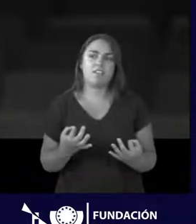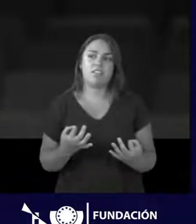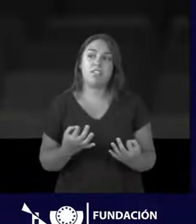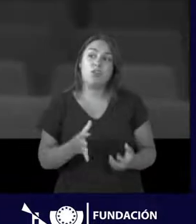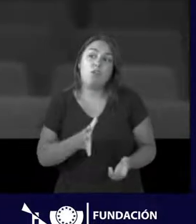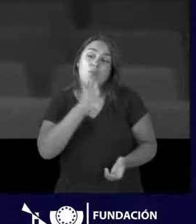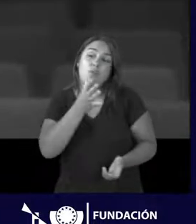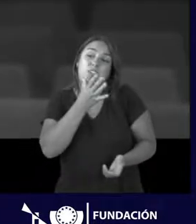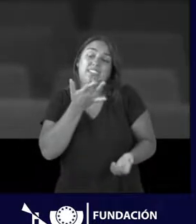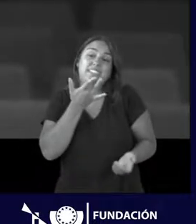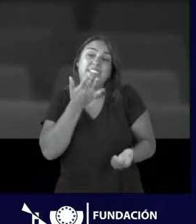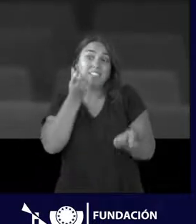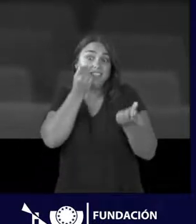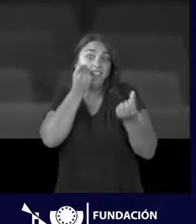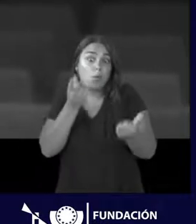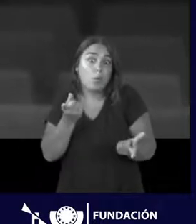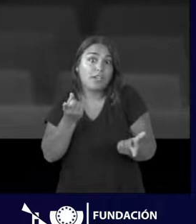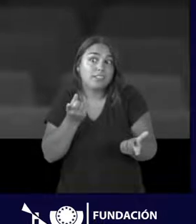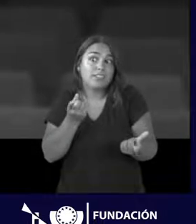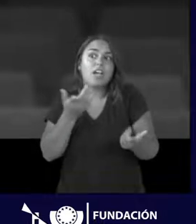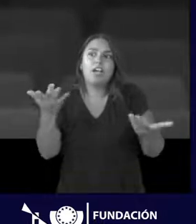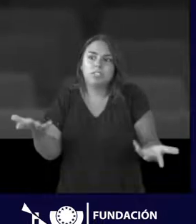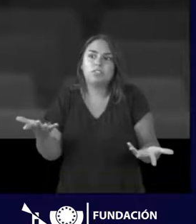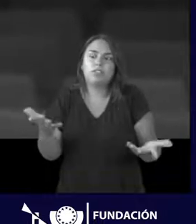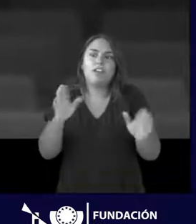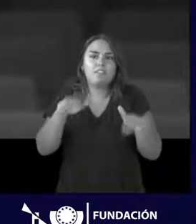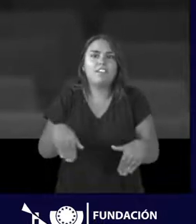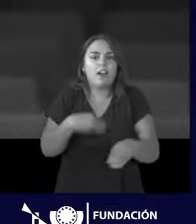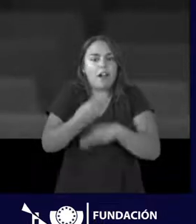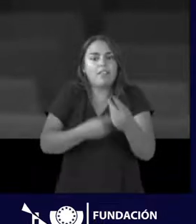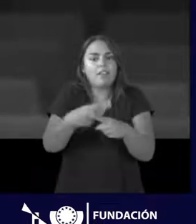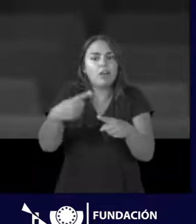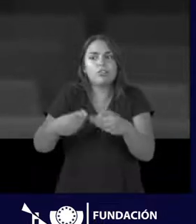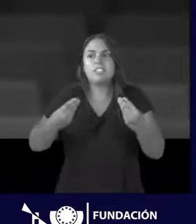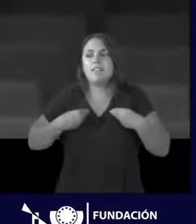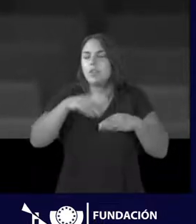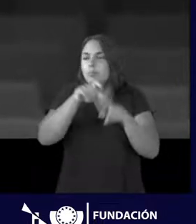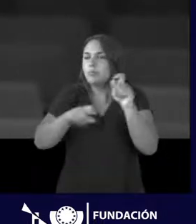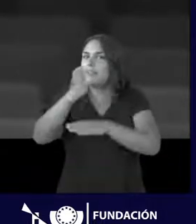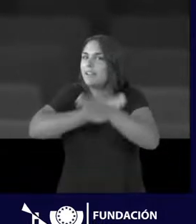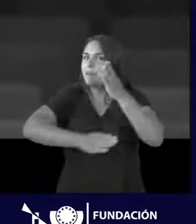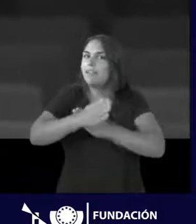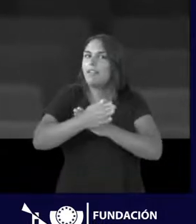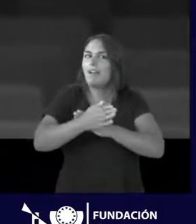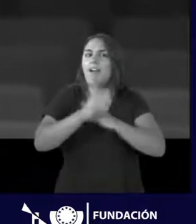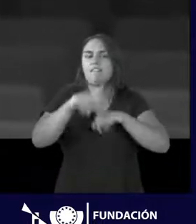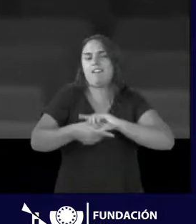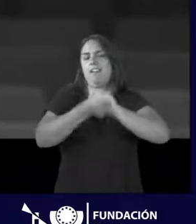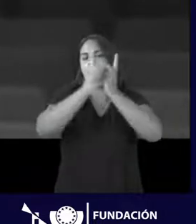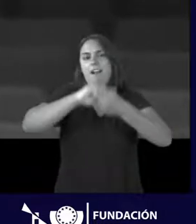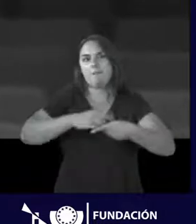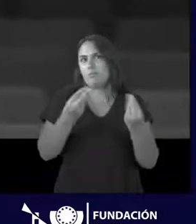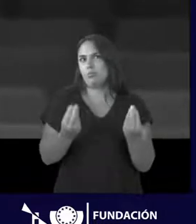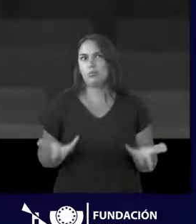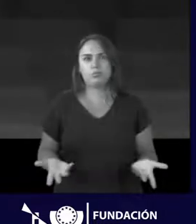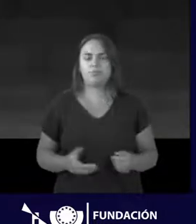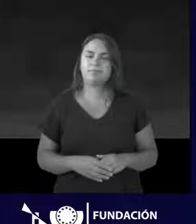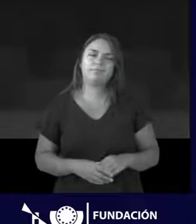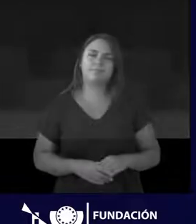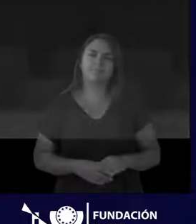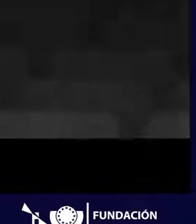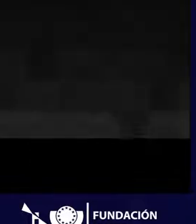discapacidad porque tien en cuenta y hac muchas col pero la vida de la personas con discapacidad cambia